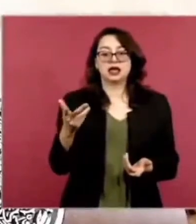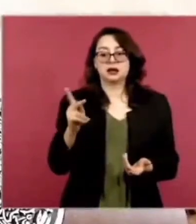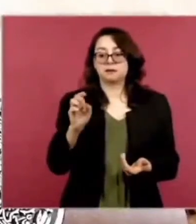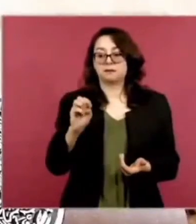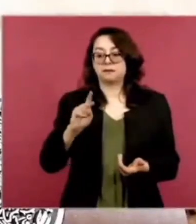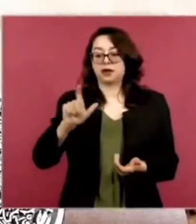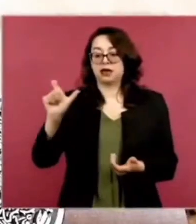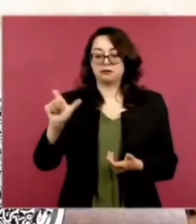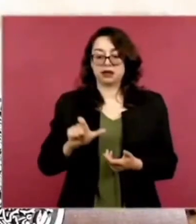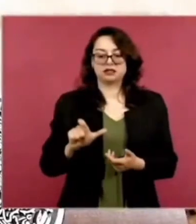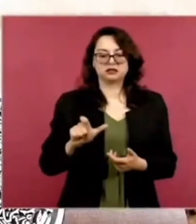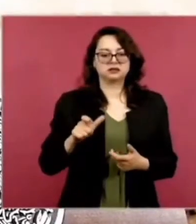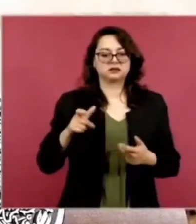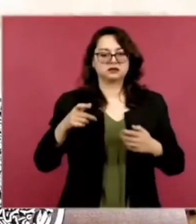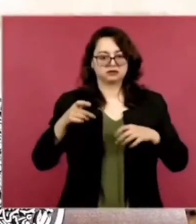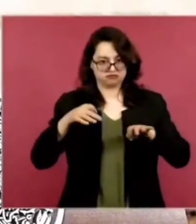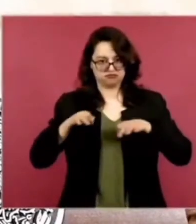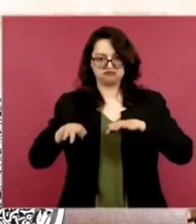de Pemex